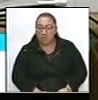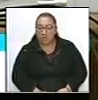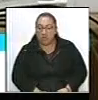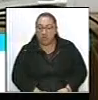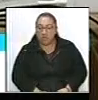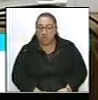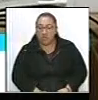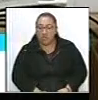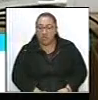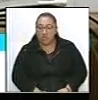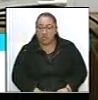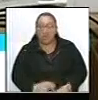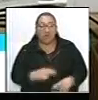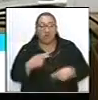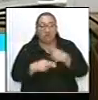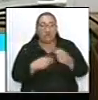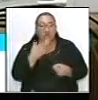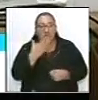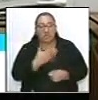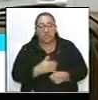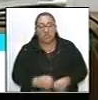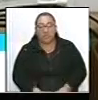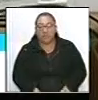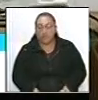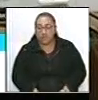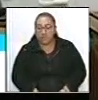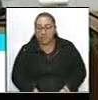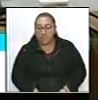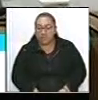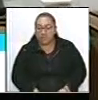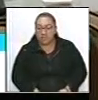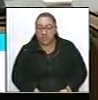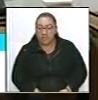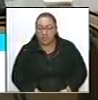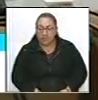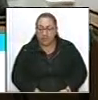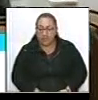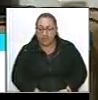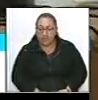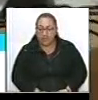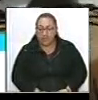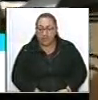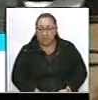nivel nacional. Muchas gracias, señor congresista. A usted muchas gracias. Podemos seguir, señor Ramos.